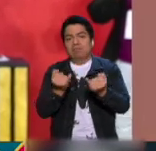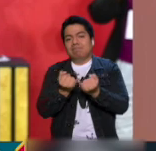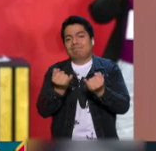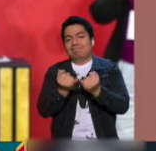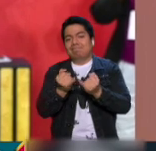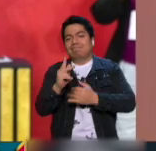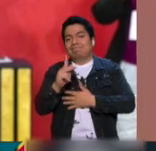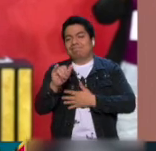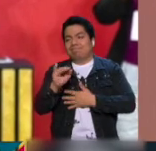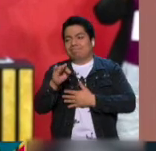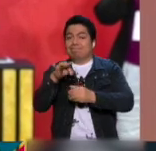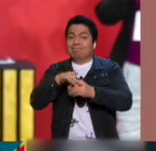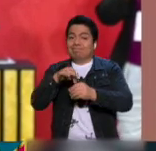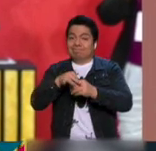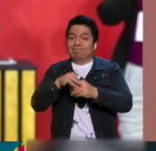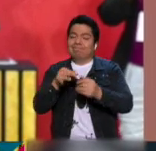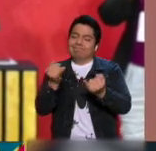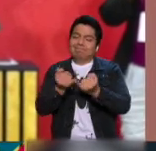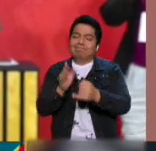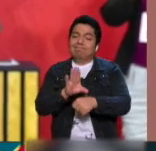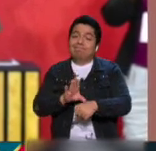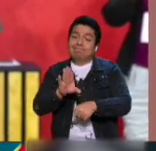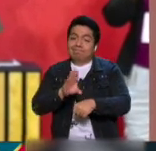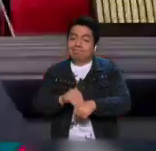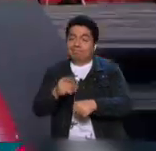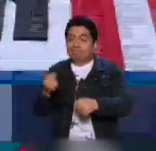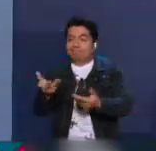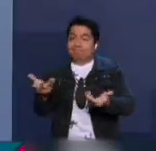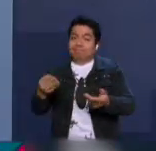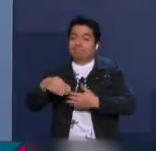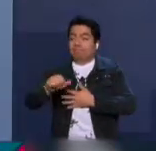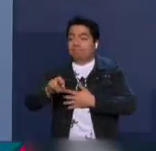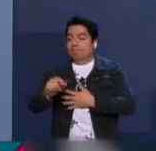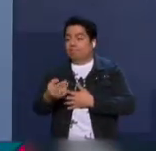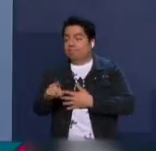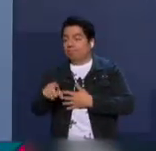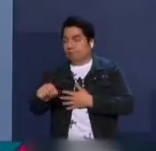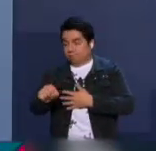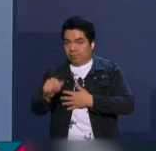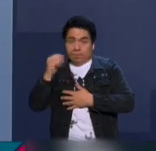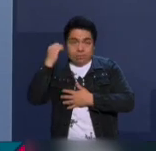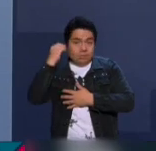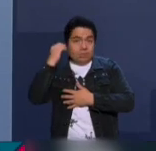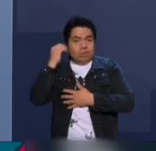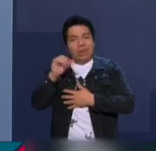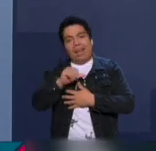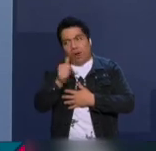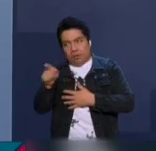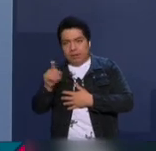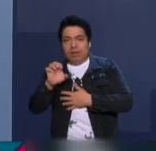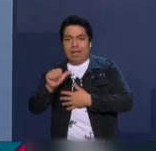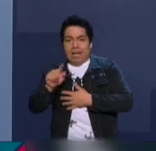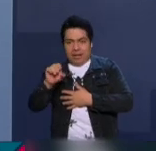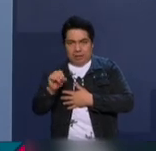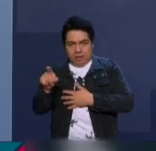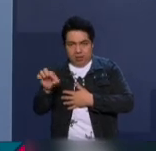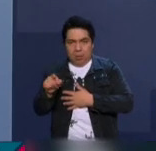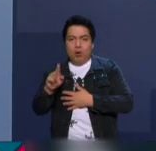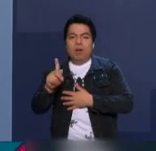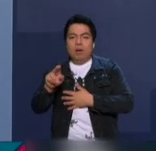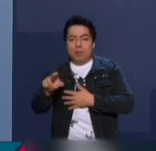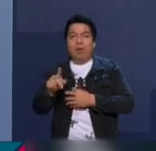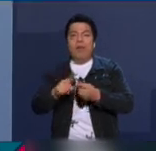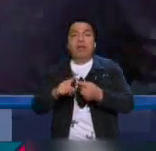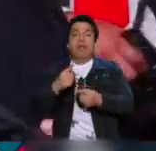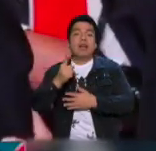Poder Judicial de la Federación de ser permisivo ante Moreno Cárdenas. Otro de los críticos a la reelección de Alejandro Moreno al frente del PRI es